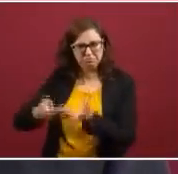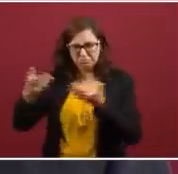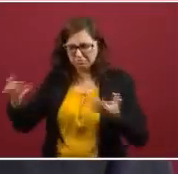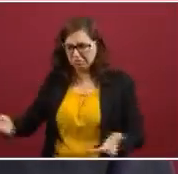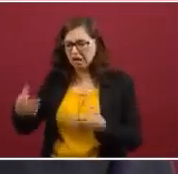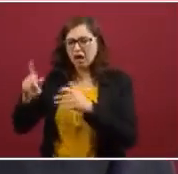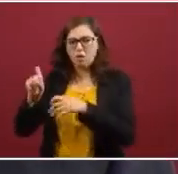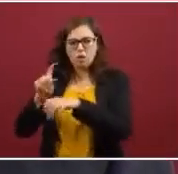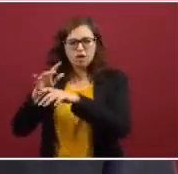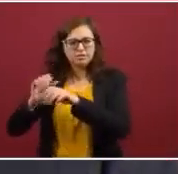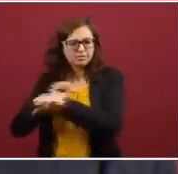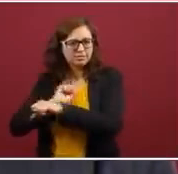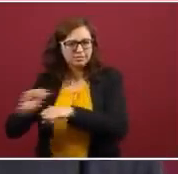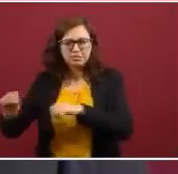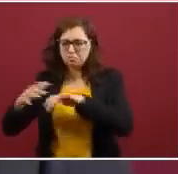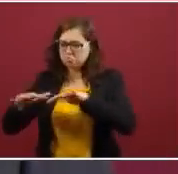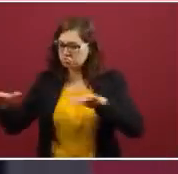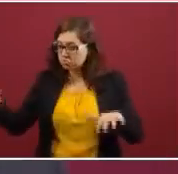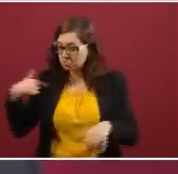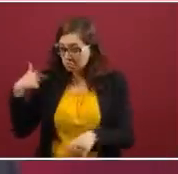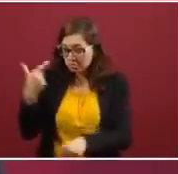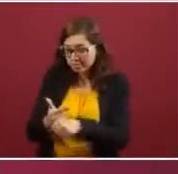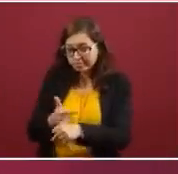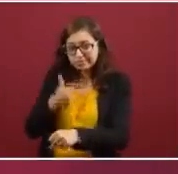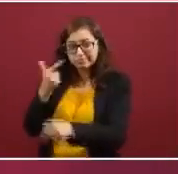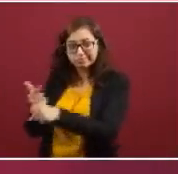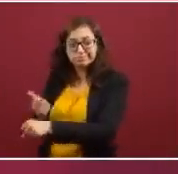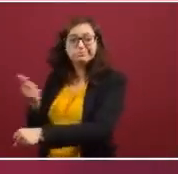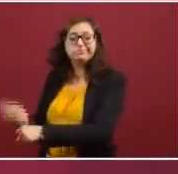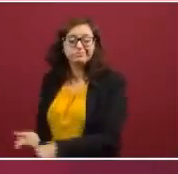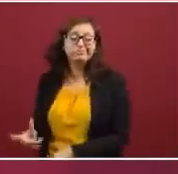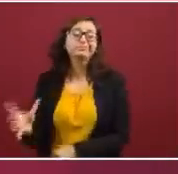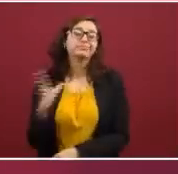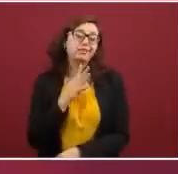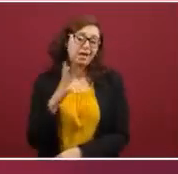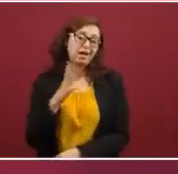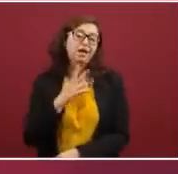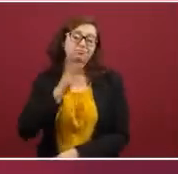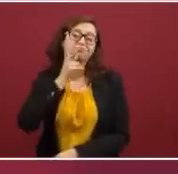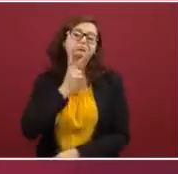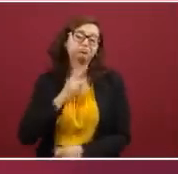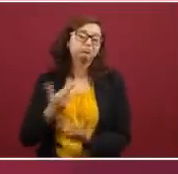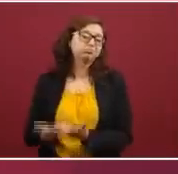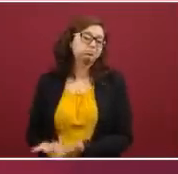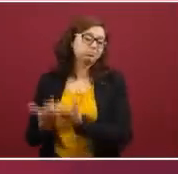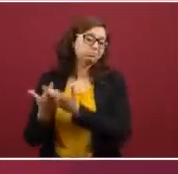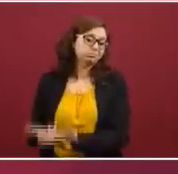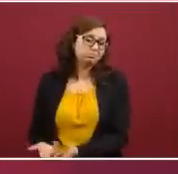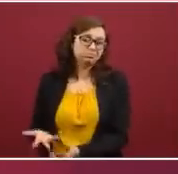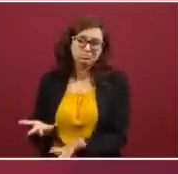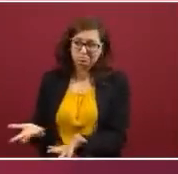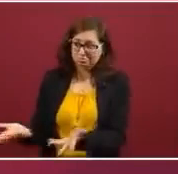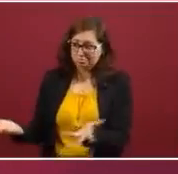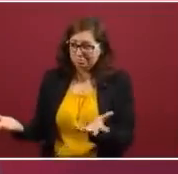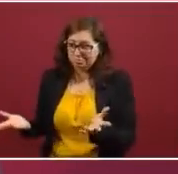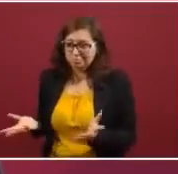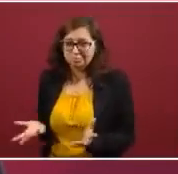someras. Y hemos encontrado yacimientos con mucho potencial. Y